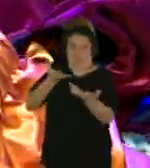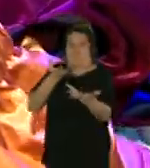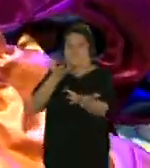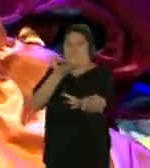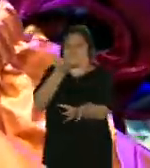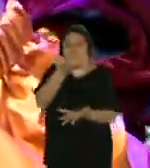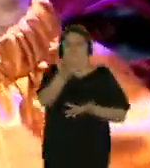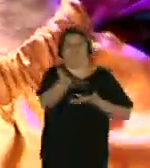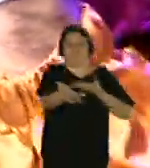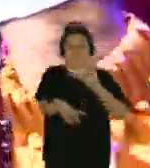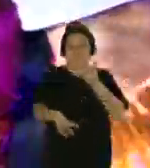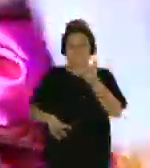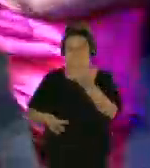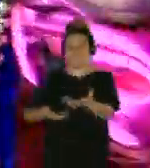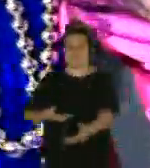ti.